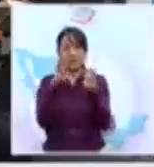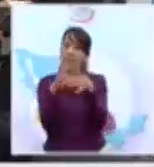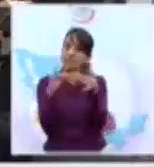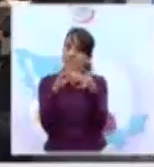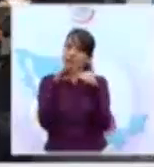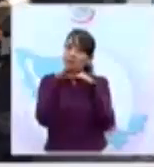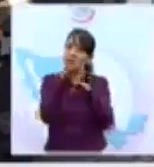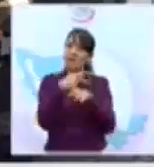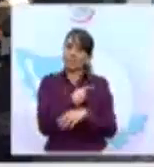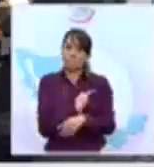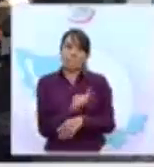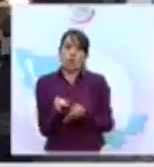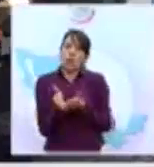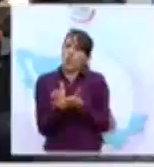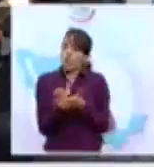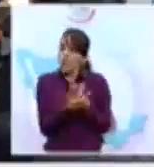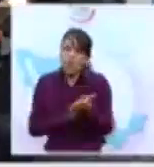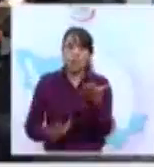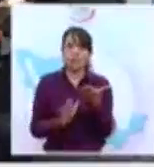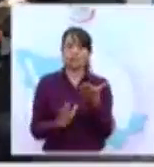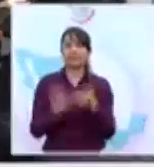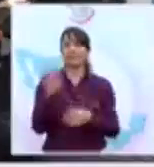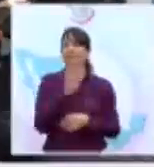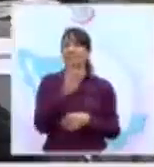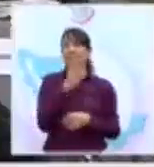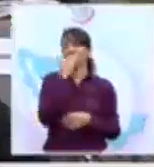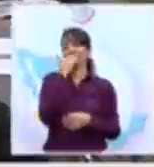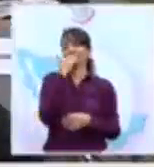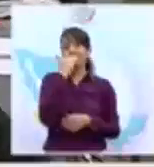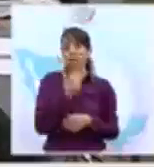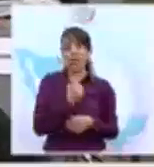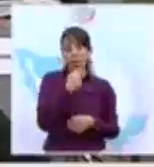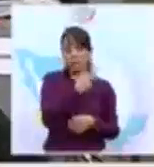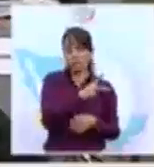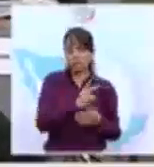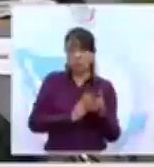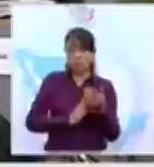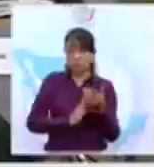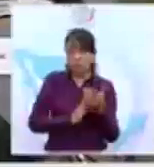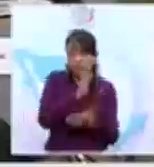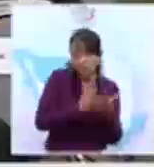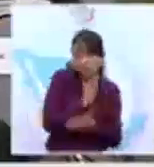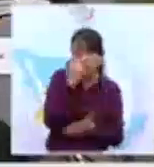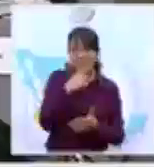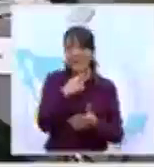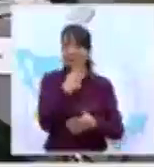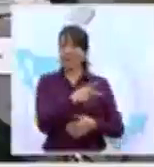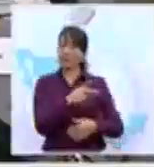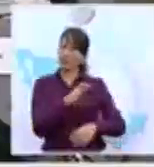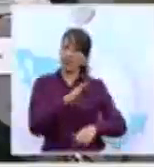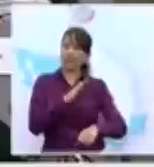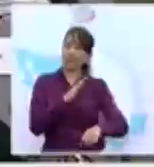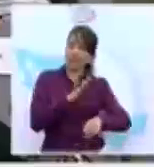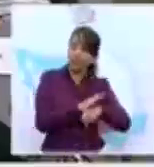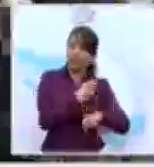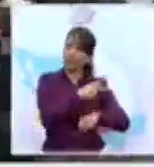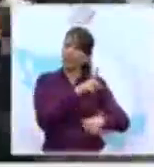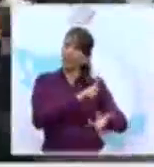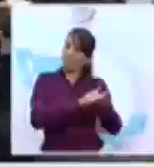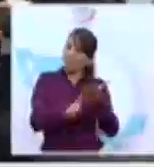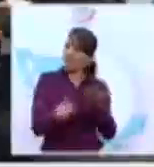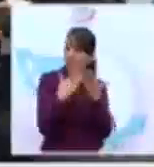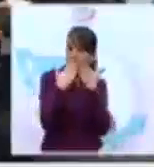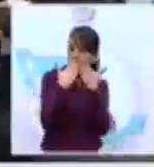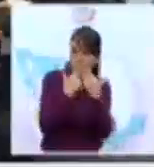en la proporción en que la población no accede a esos derechos, hay carencia de derechos. Sin embargo, ¿cuál es el problema? Que tenemos